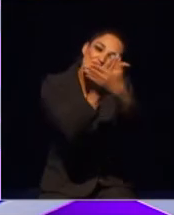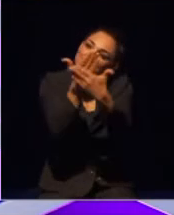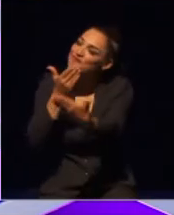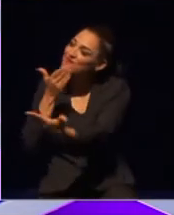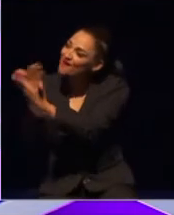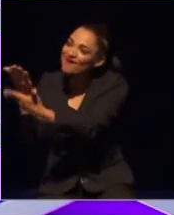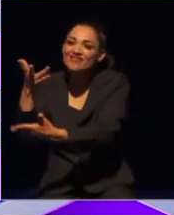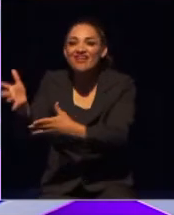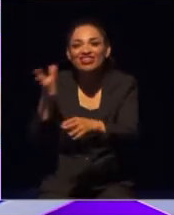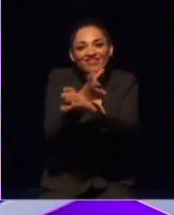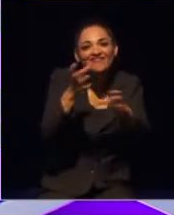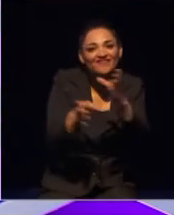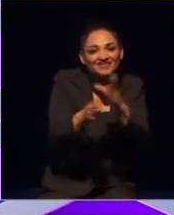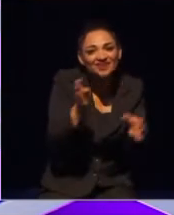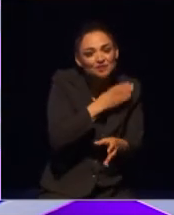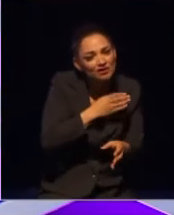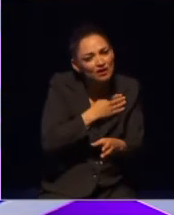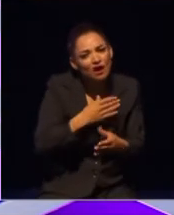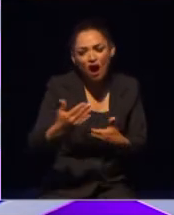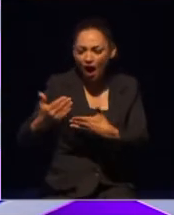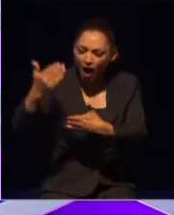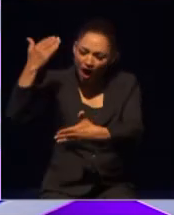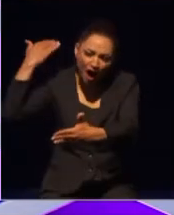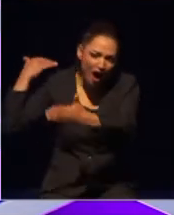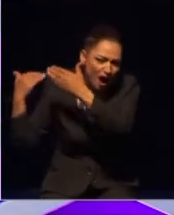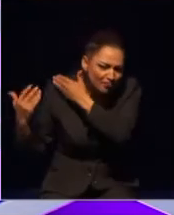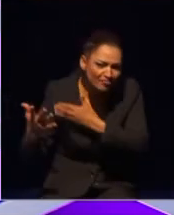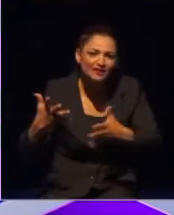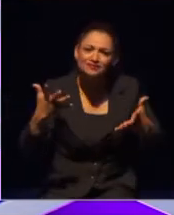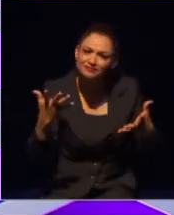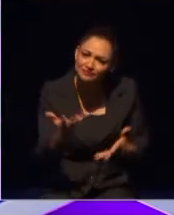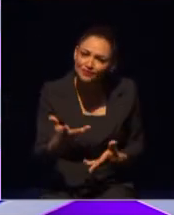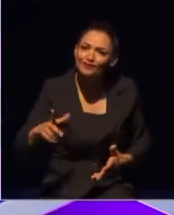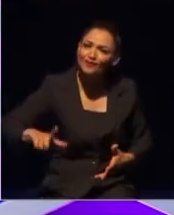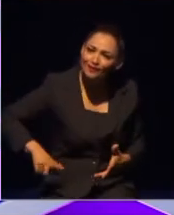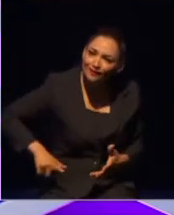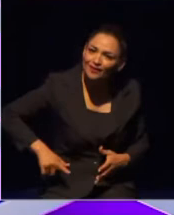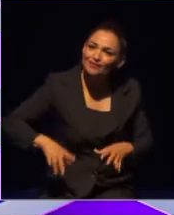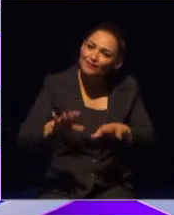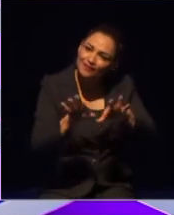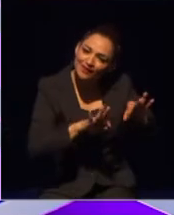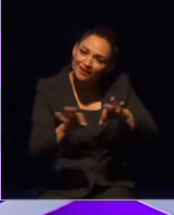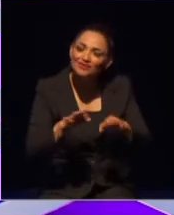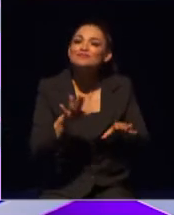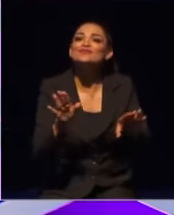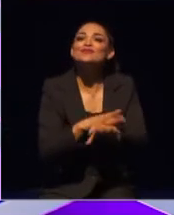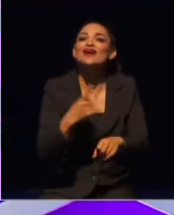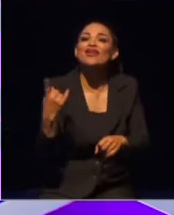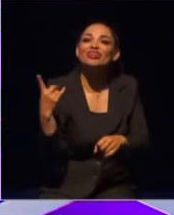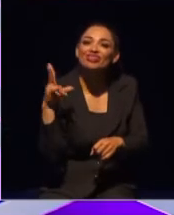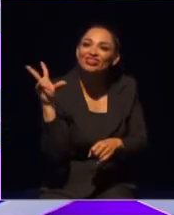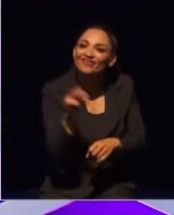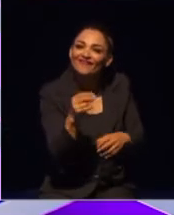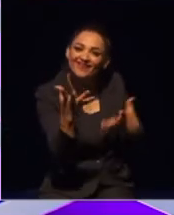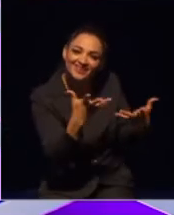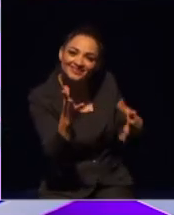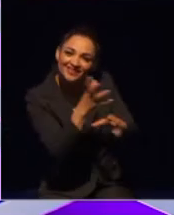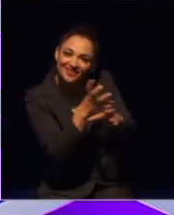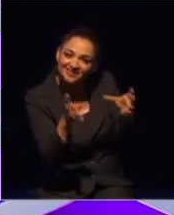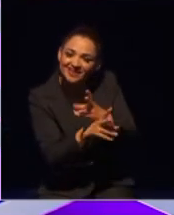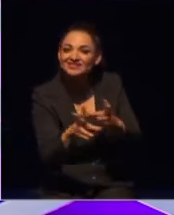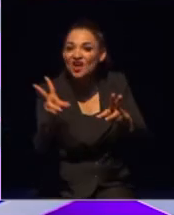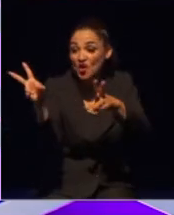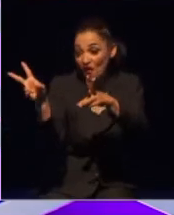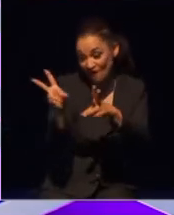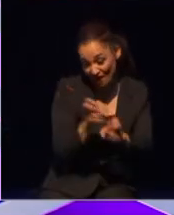buenas y no las hizo cuando estuvo como regidor? Y le avaló todas las cuentas públicas a Jesús Valdés Palazuelos y a Sergio Torres cuando sabemos que se robaron hasta